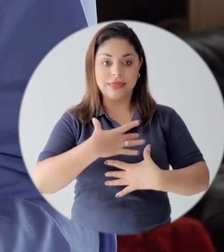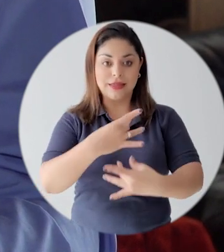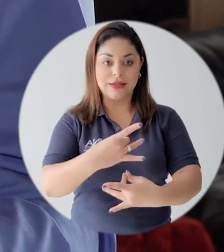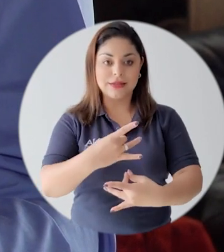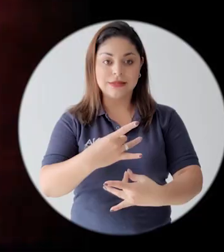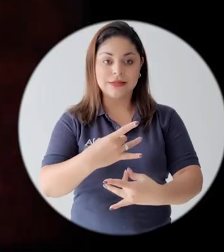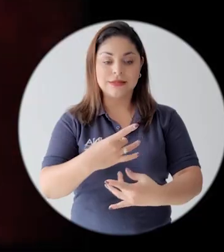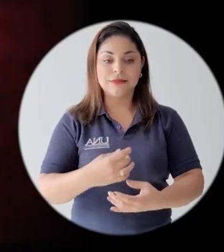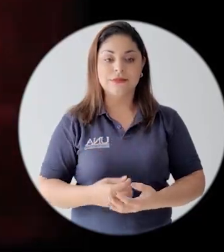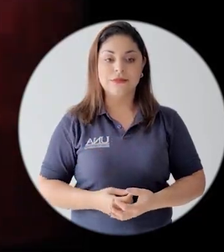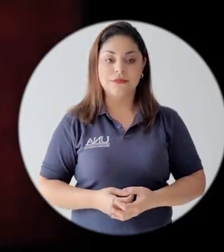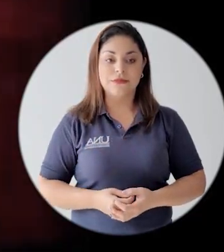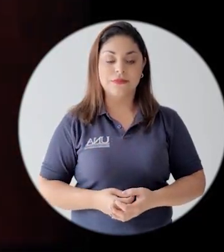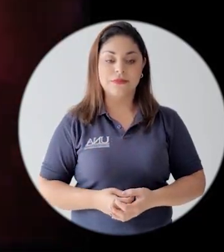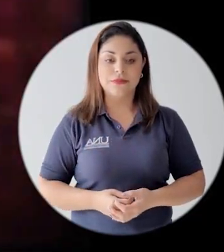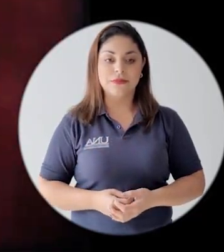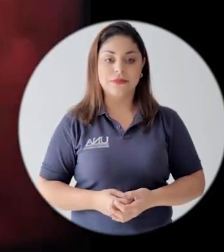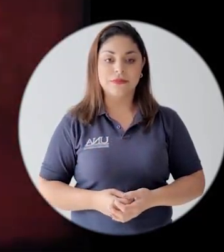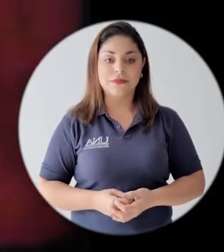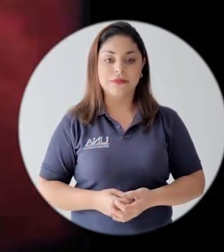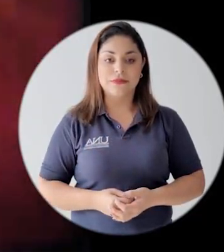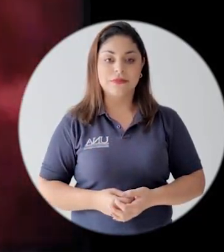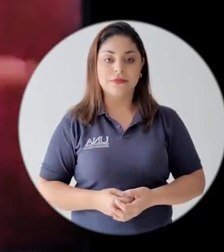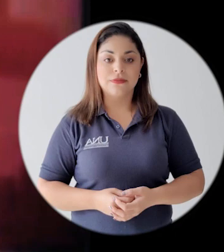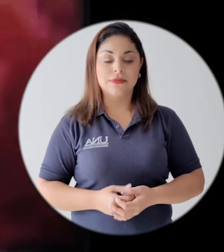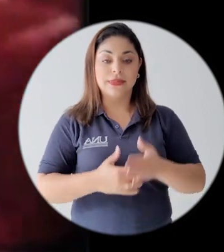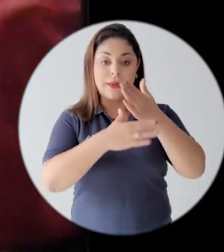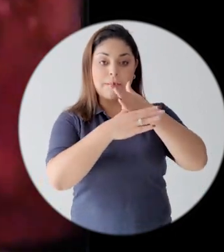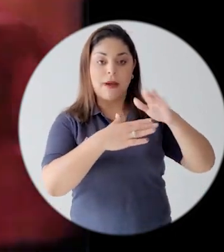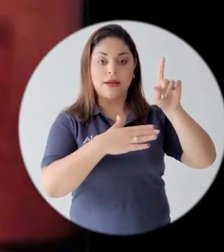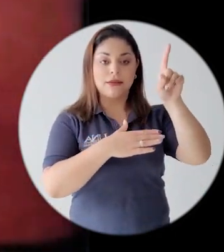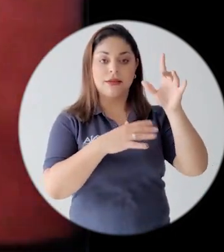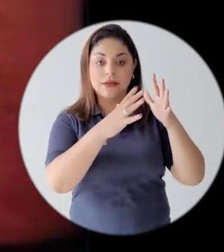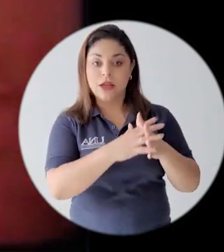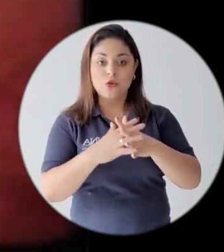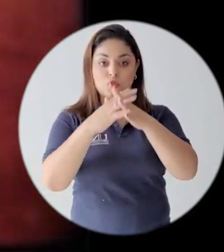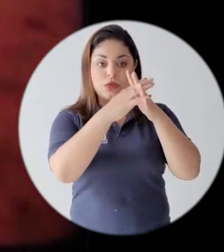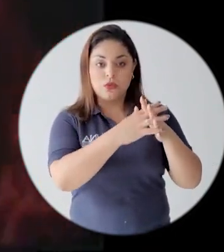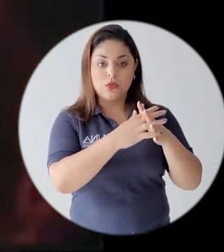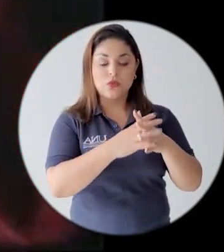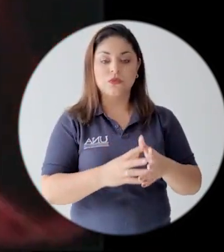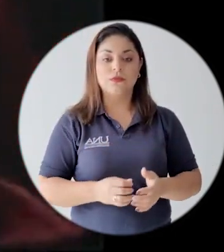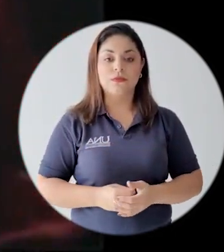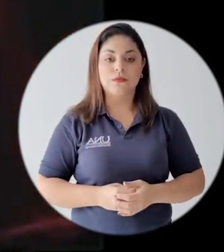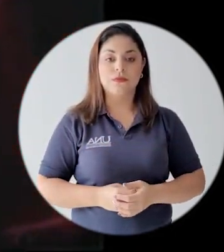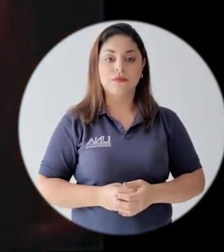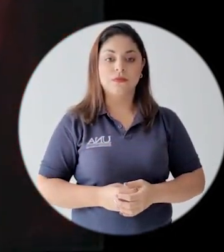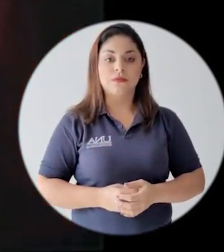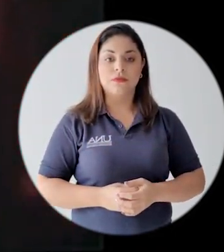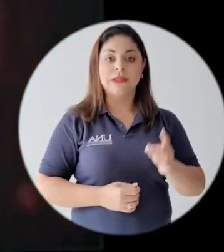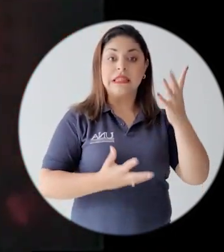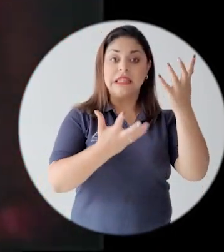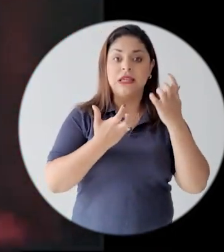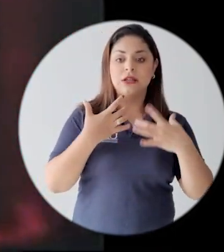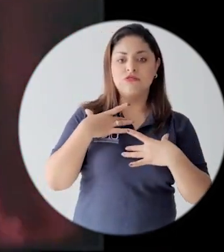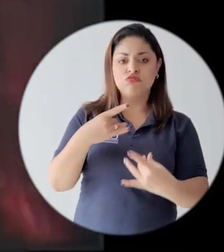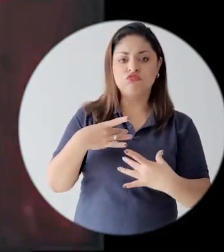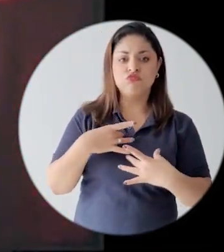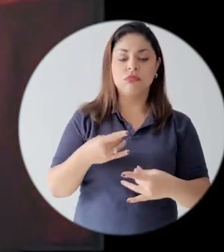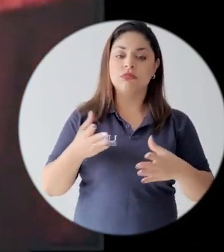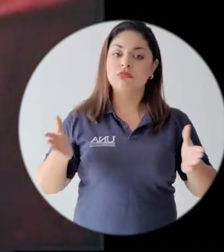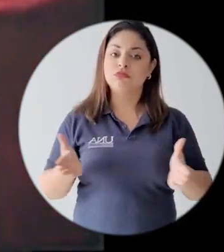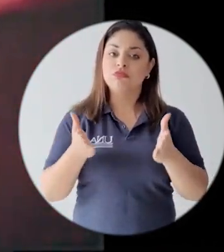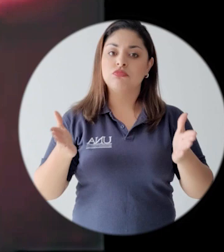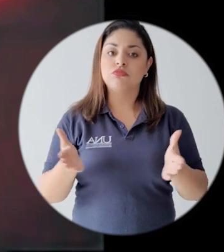Hay un interés de parte de los Estados Unidos en impulsar